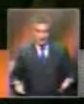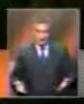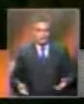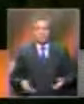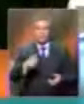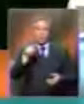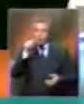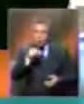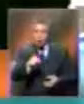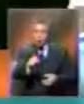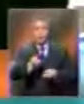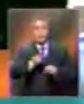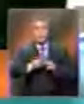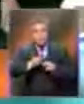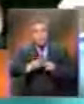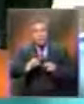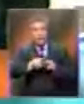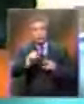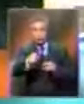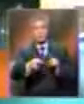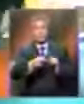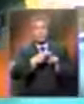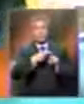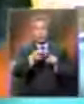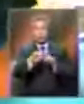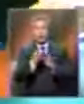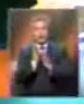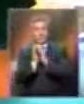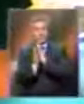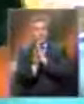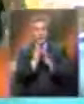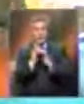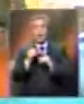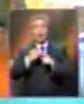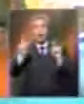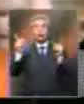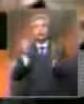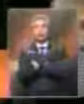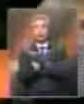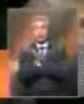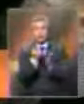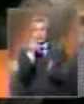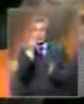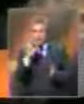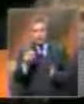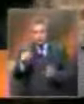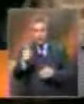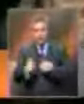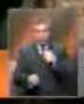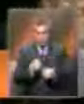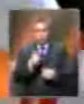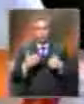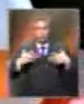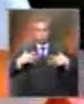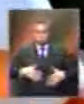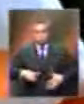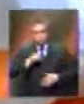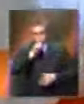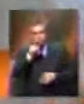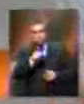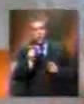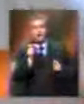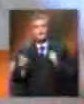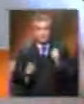Están preparando no solo su participación en la feria, donde competirán con otros 30 colegios, también los trajes típicos, el baile